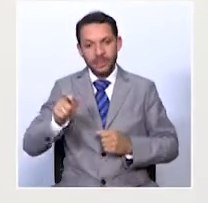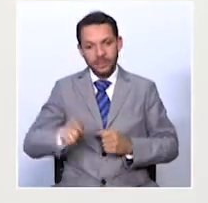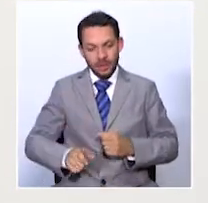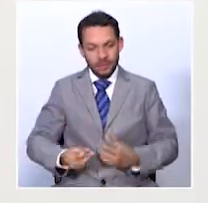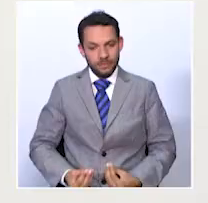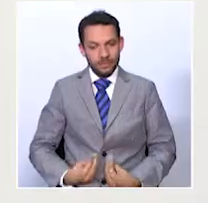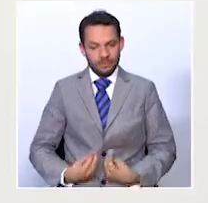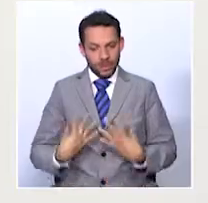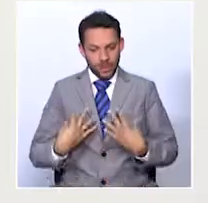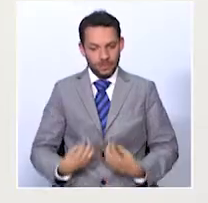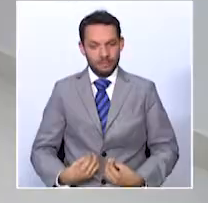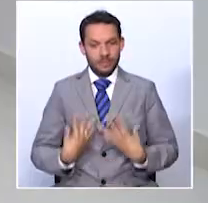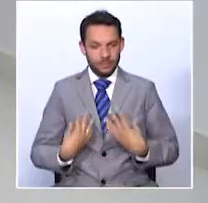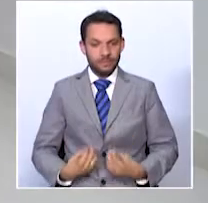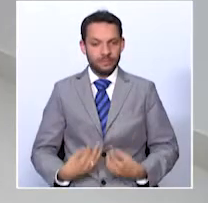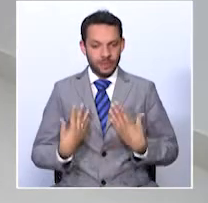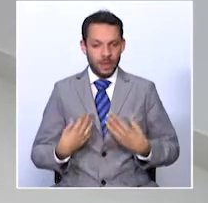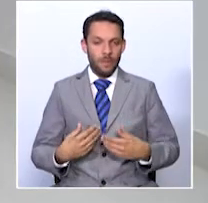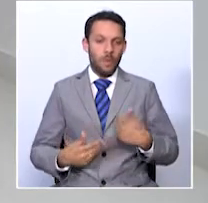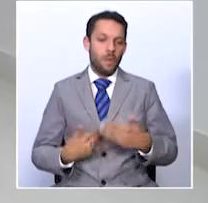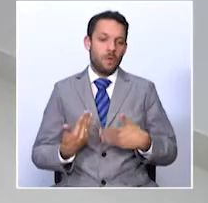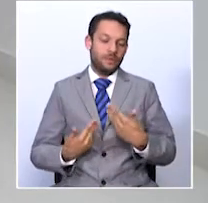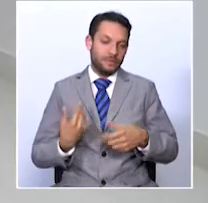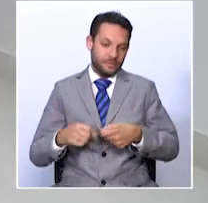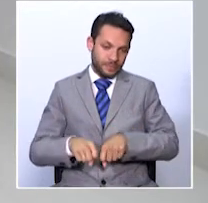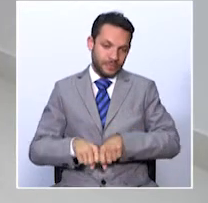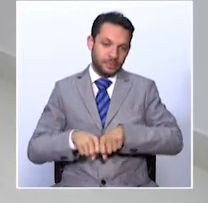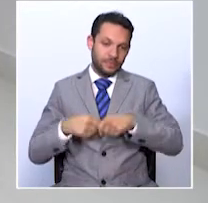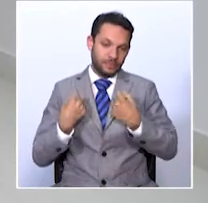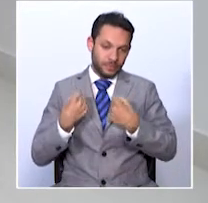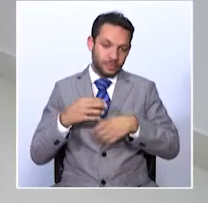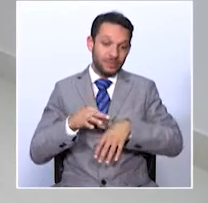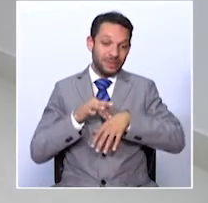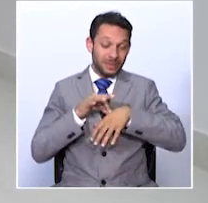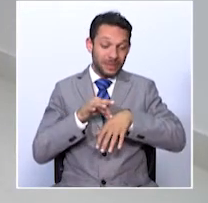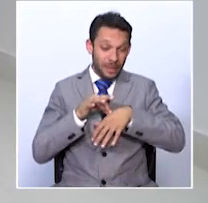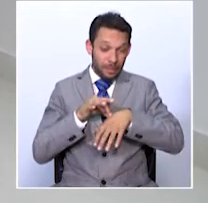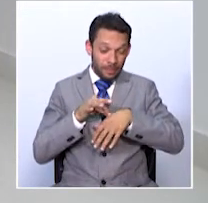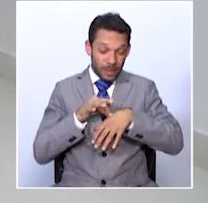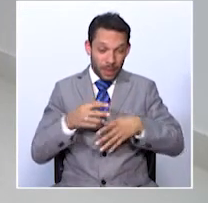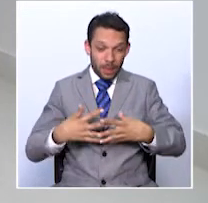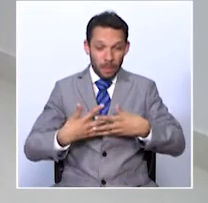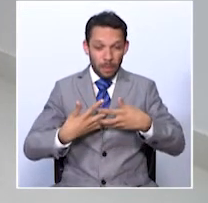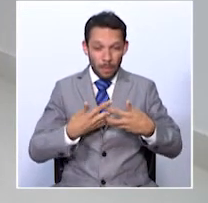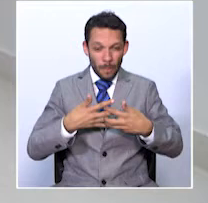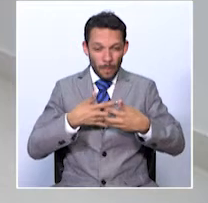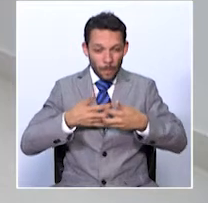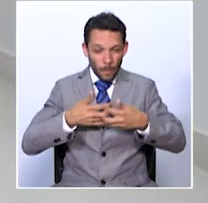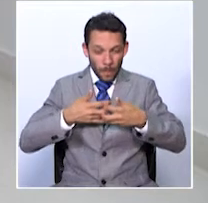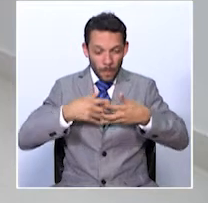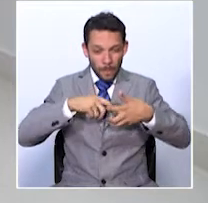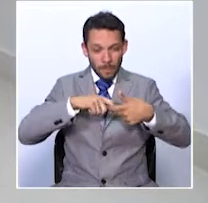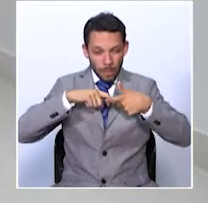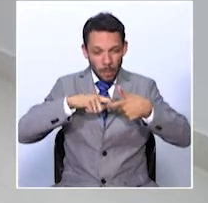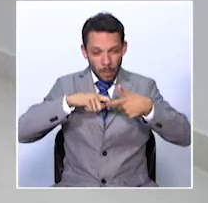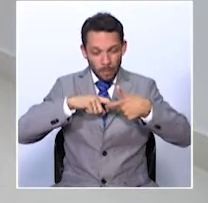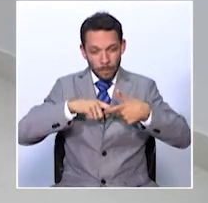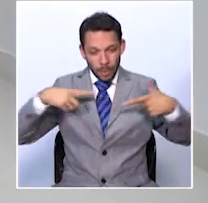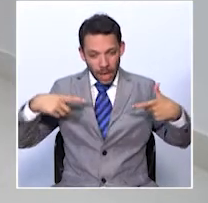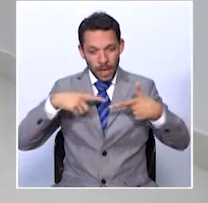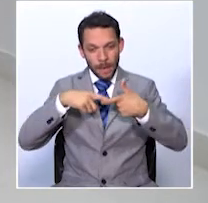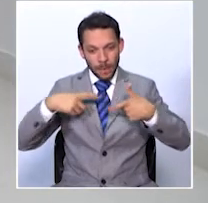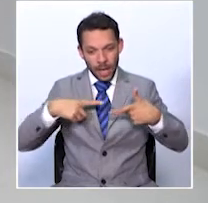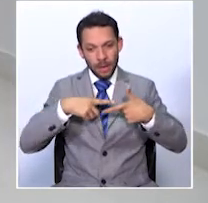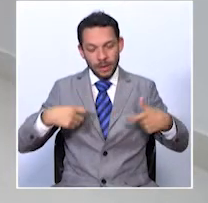son capaces de acabar con el colágeno, con las fibras elásticas, con todos los tejidos que están,